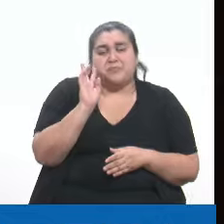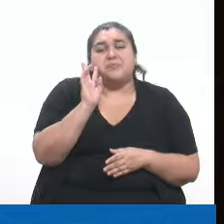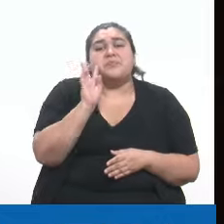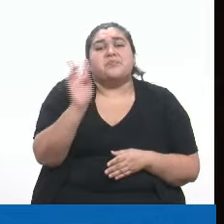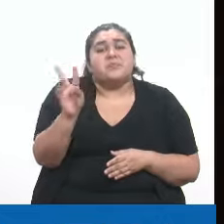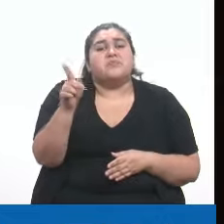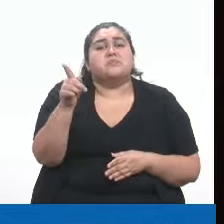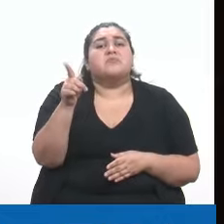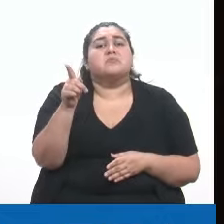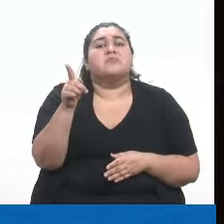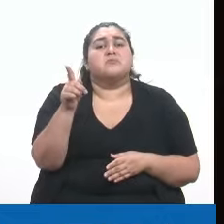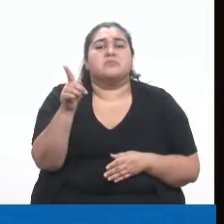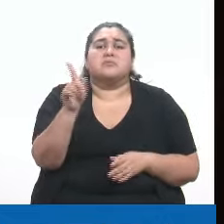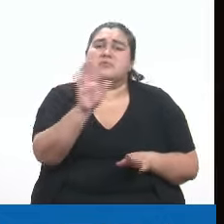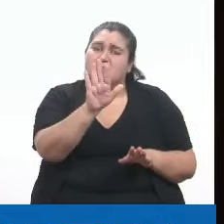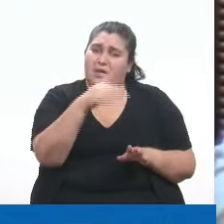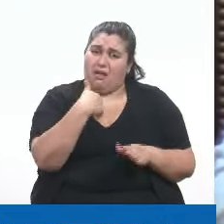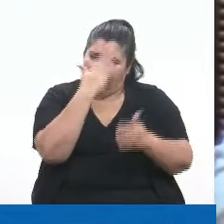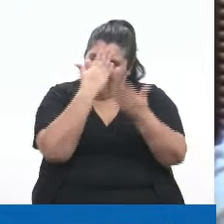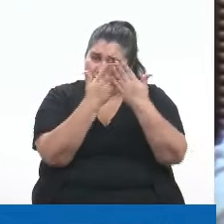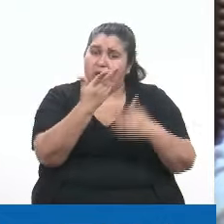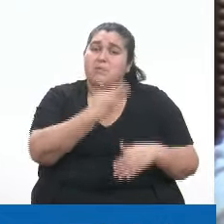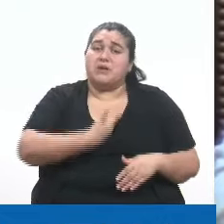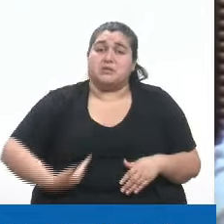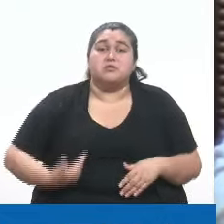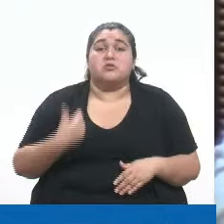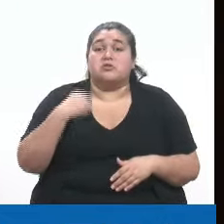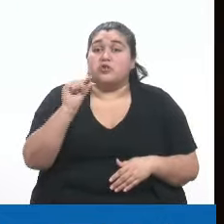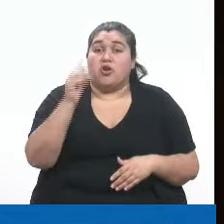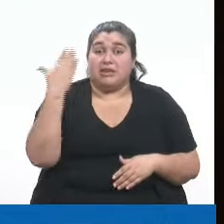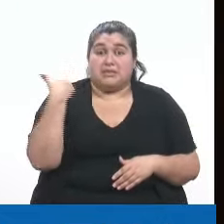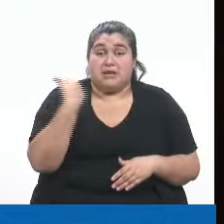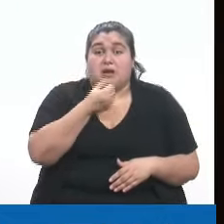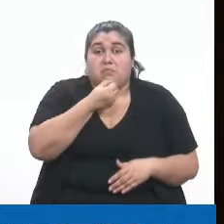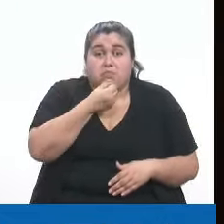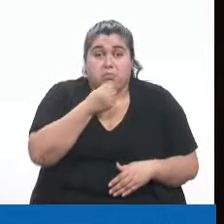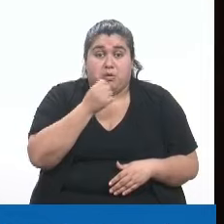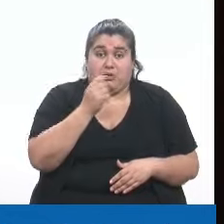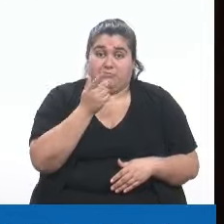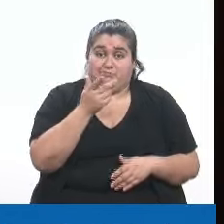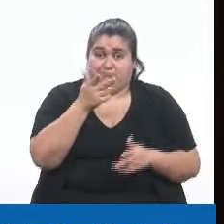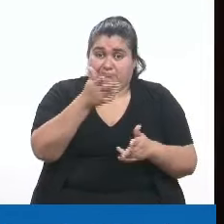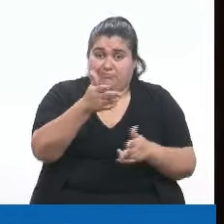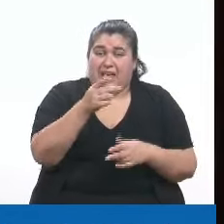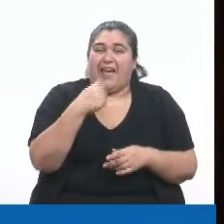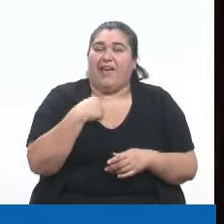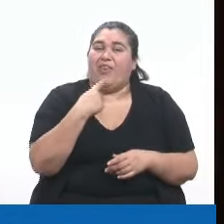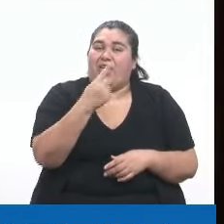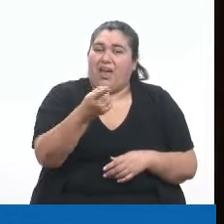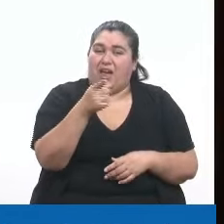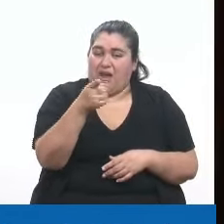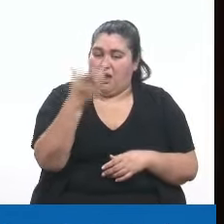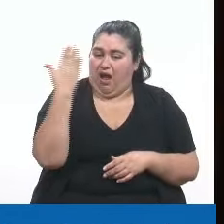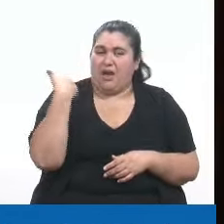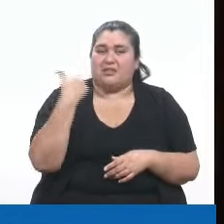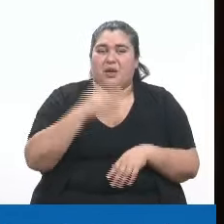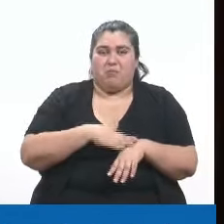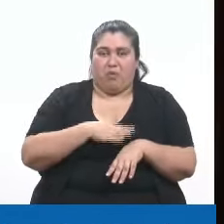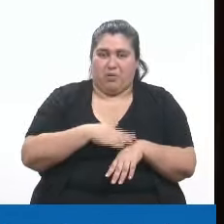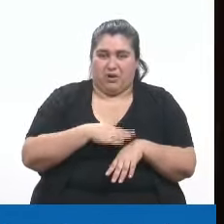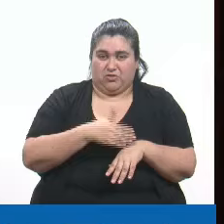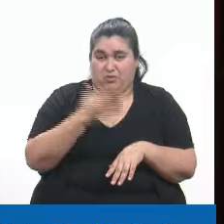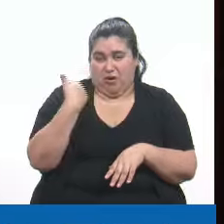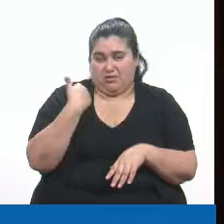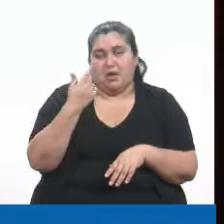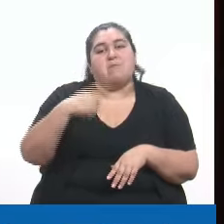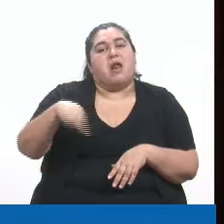interpelación la presidencia senadora hice una primera intervención eh cuando estaba conduciendo esta para